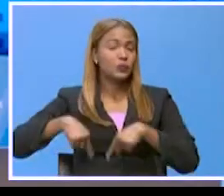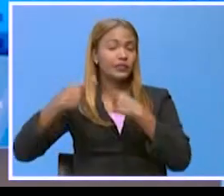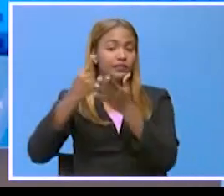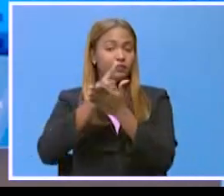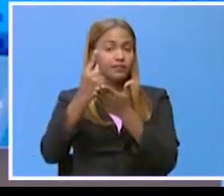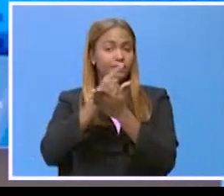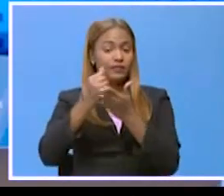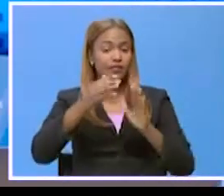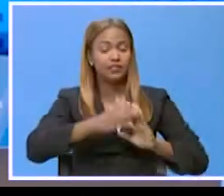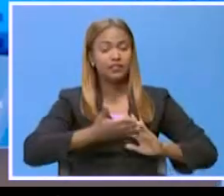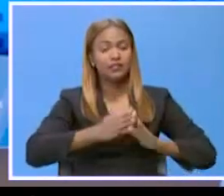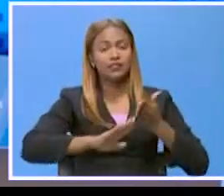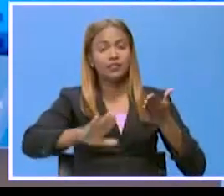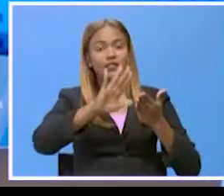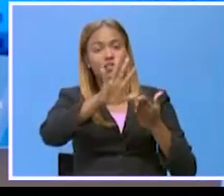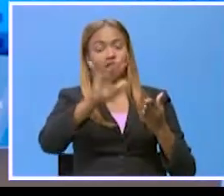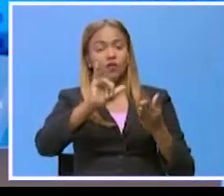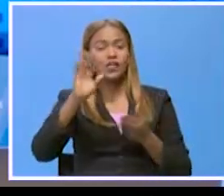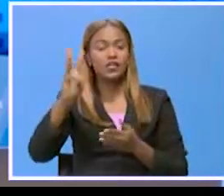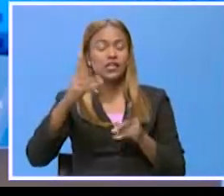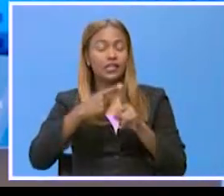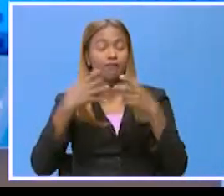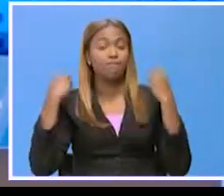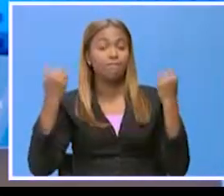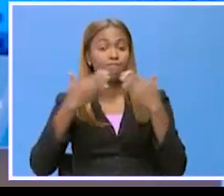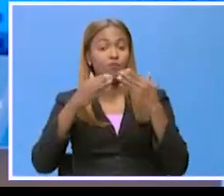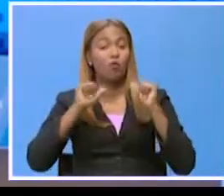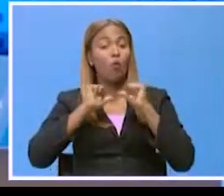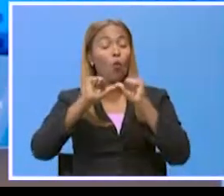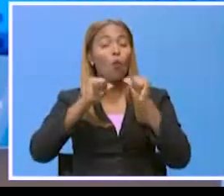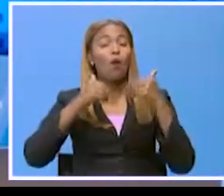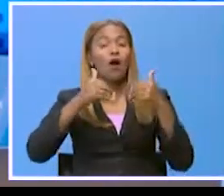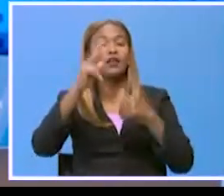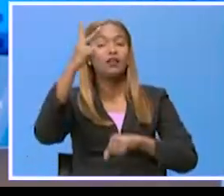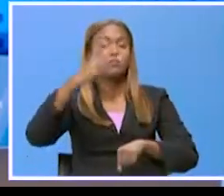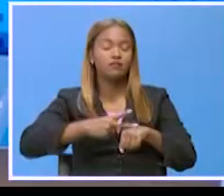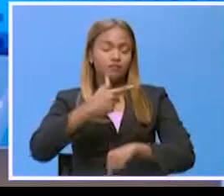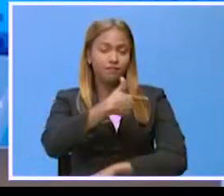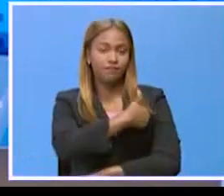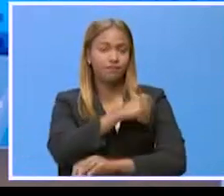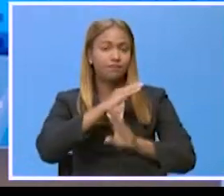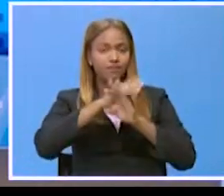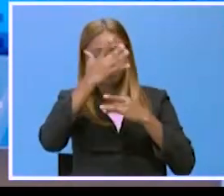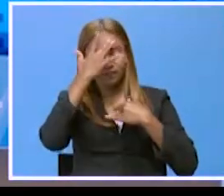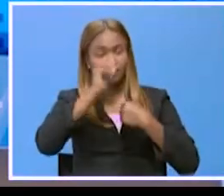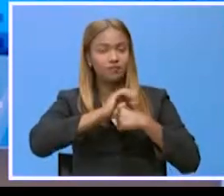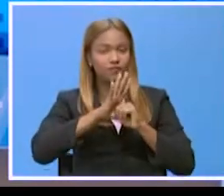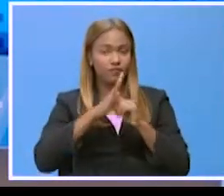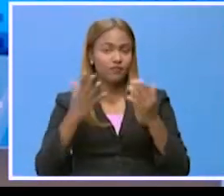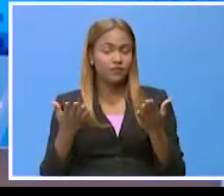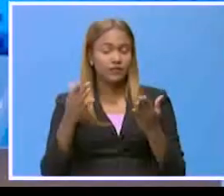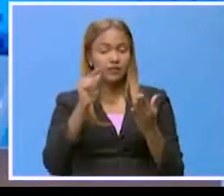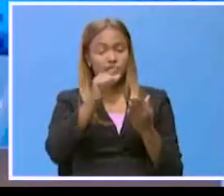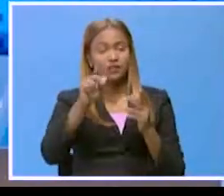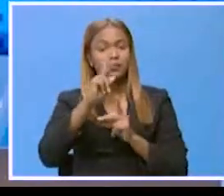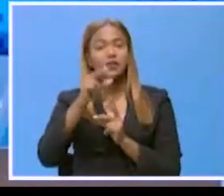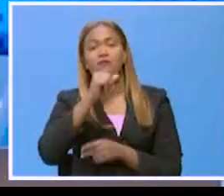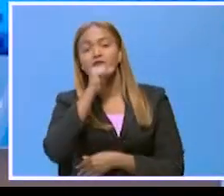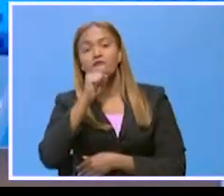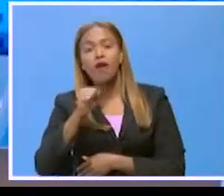semana santa las áreas 5 y 6 de salud pública continúan aplicando la segunda dosis de la vacuna contra el hobbit 19 a los envejecientes